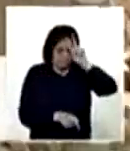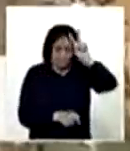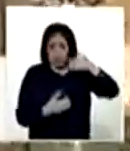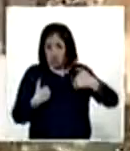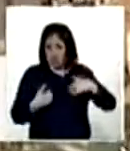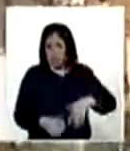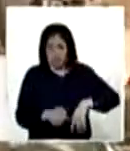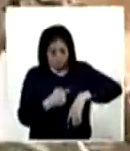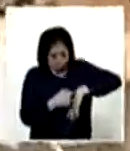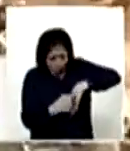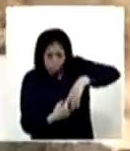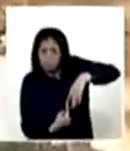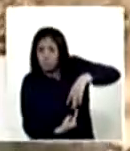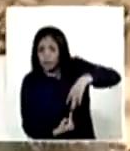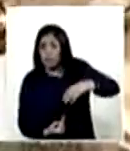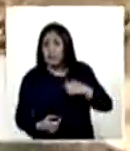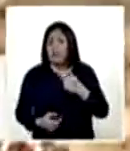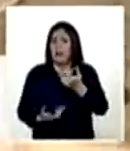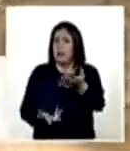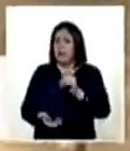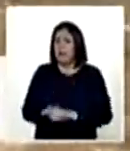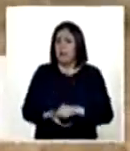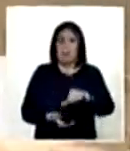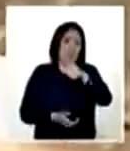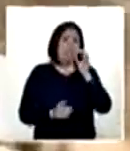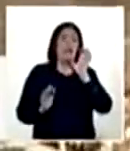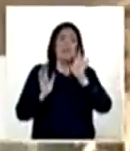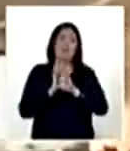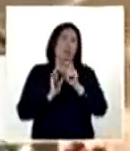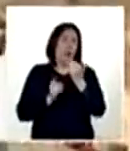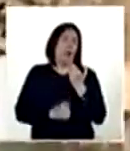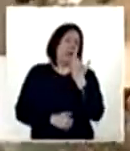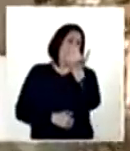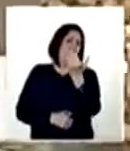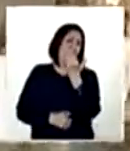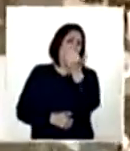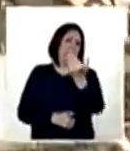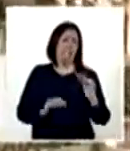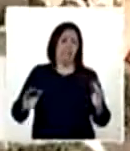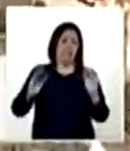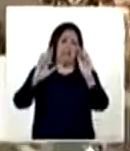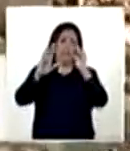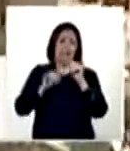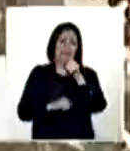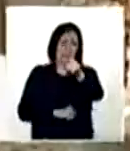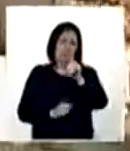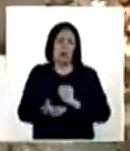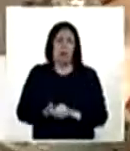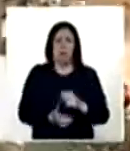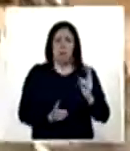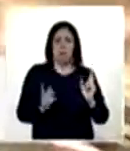ejemplo, hay en el otro cerro que está frente a nosotros exactamente un grupo de danzantes de